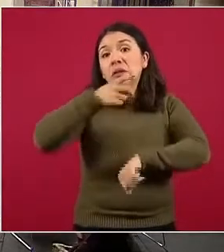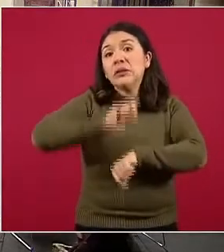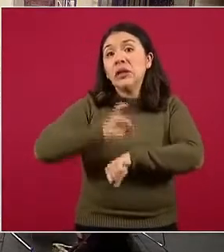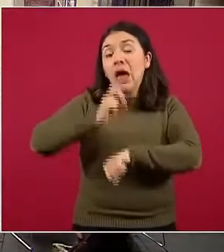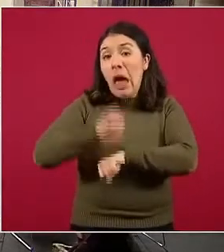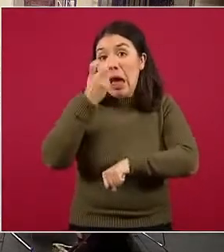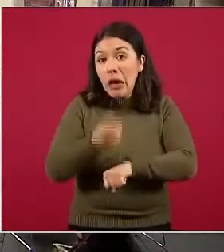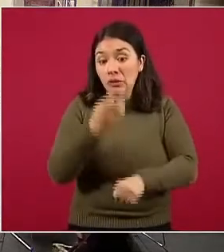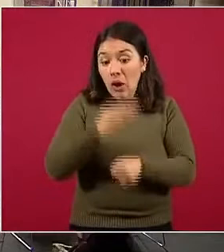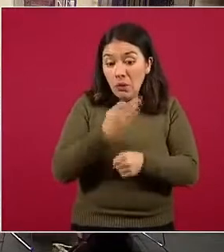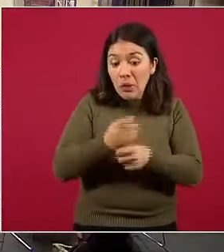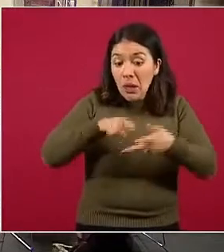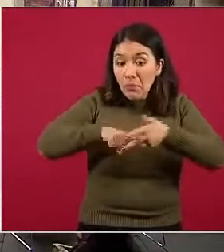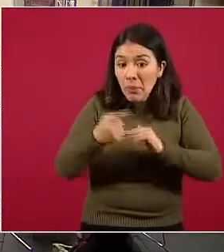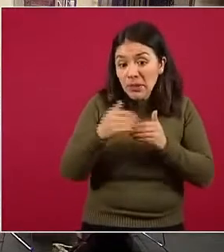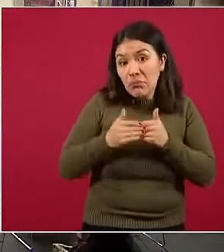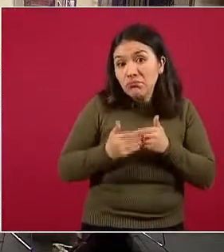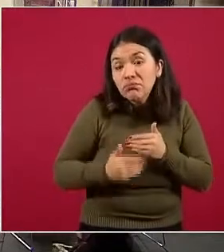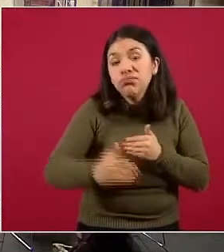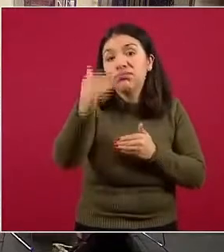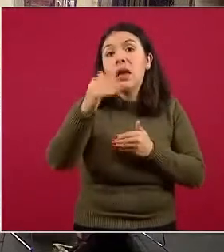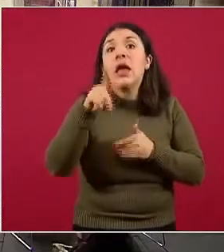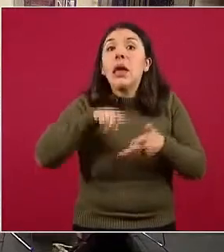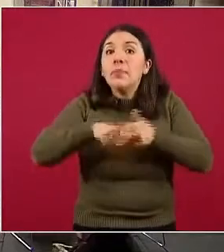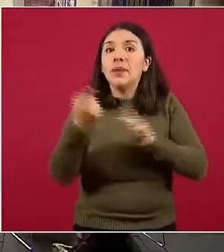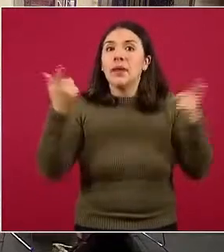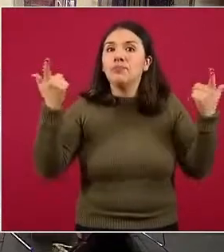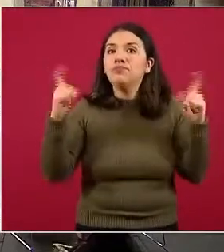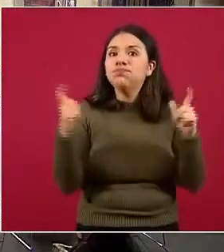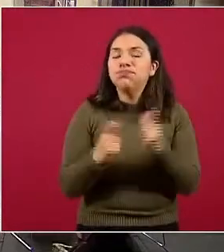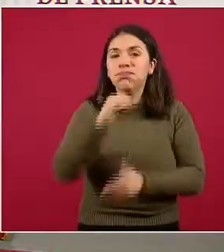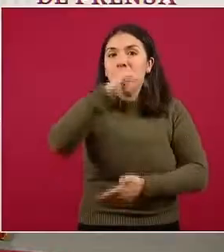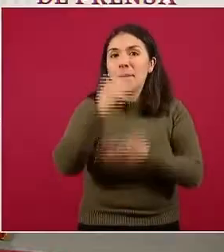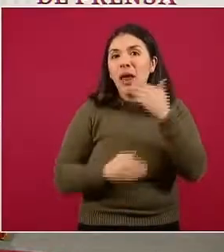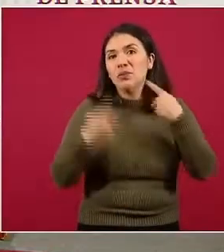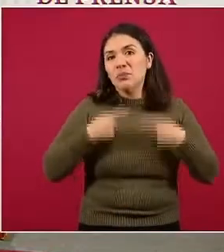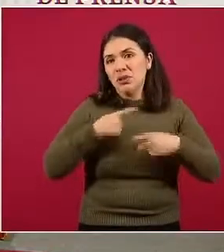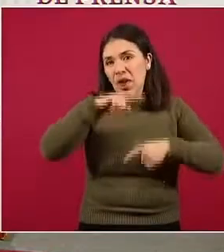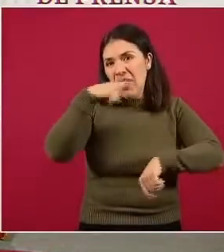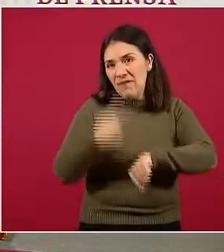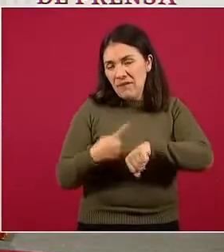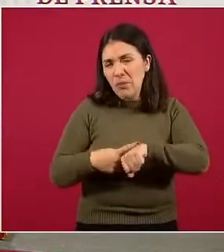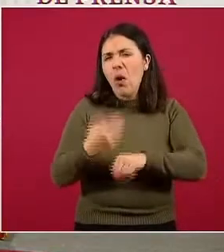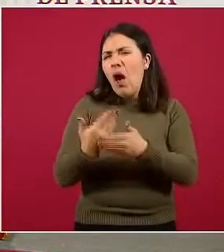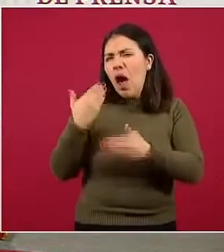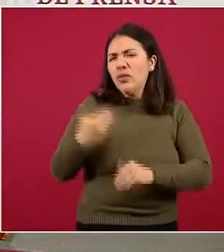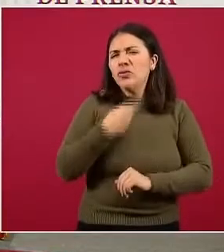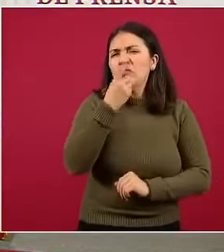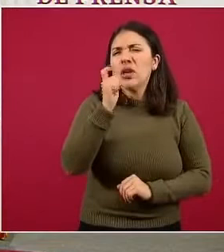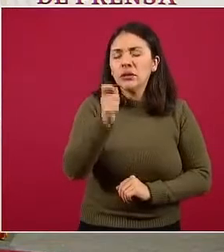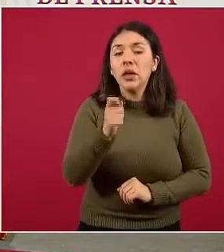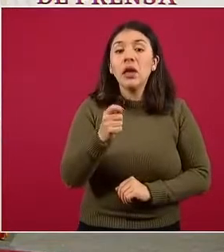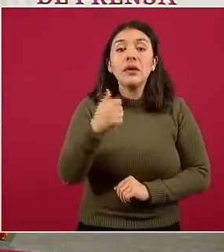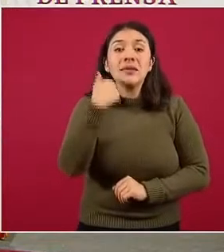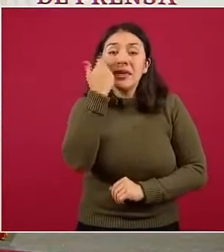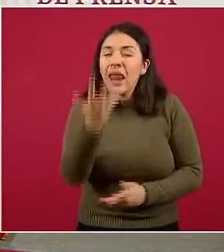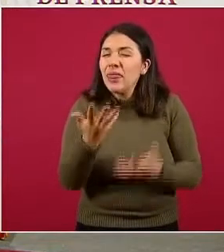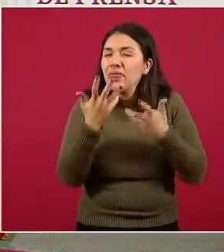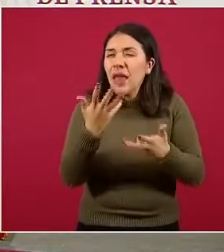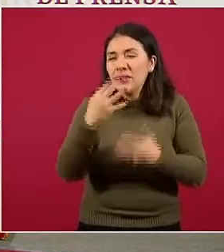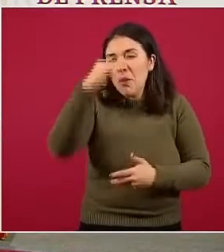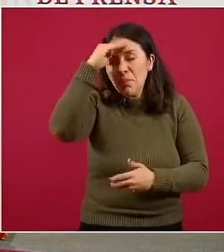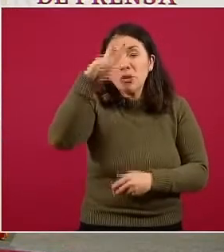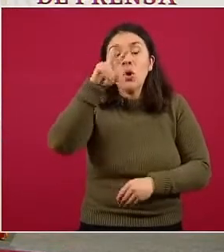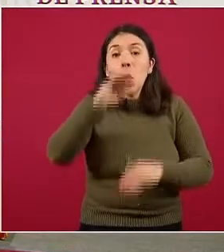a partir de este momento y que empiece a reducirse la curva epidémica. Hemos comentado que la meta sería